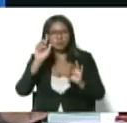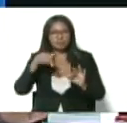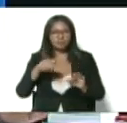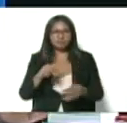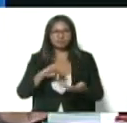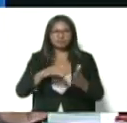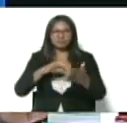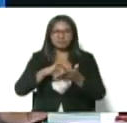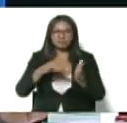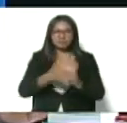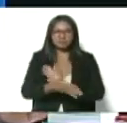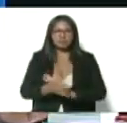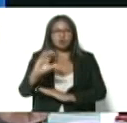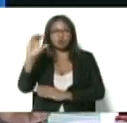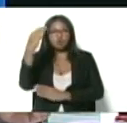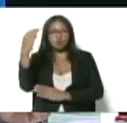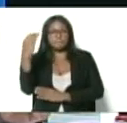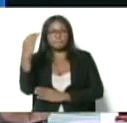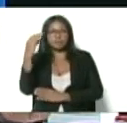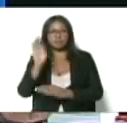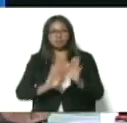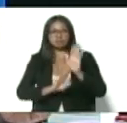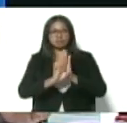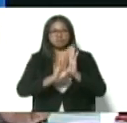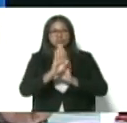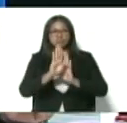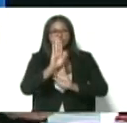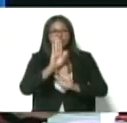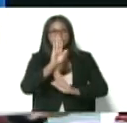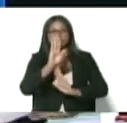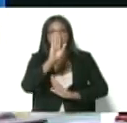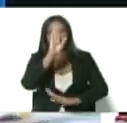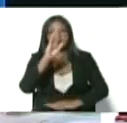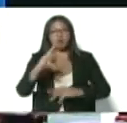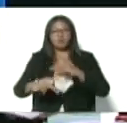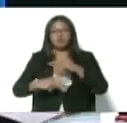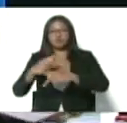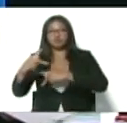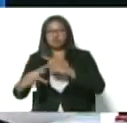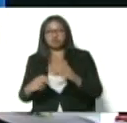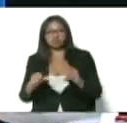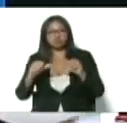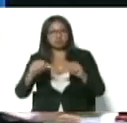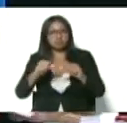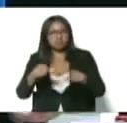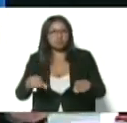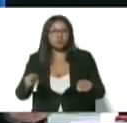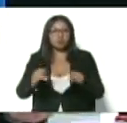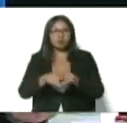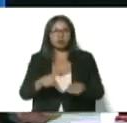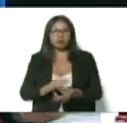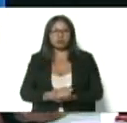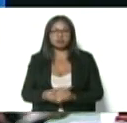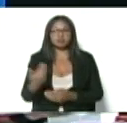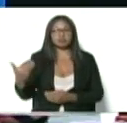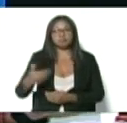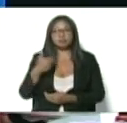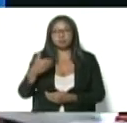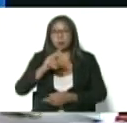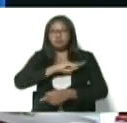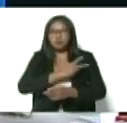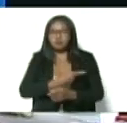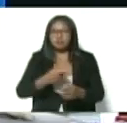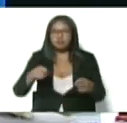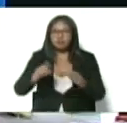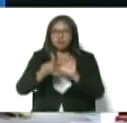colombia cada año va subiendo la producción de cocaína ya que está afectando pues a todo